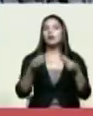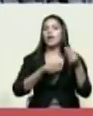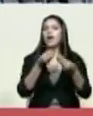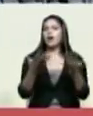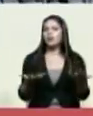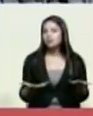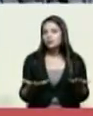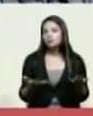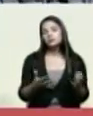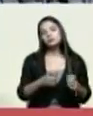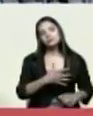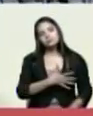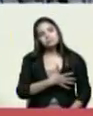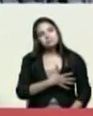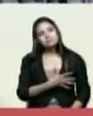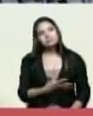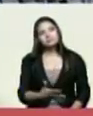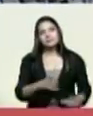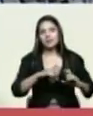hago de corazón.